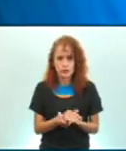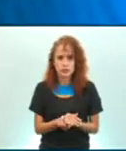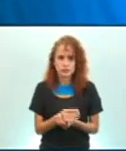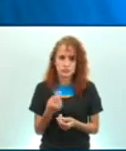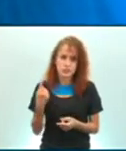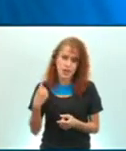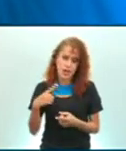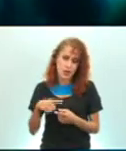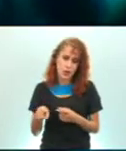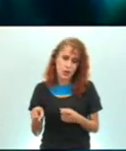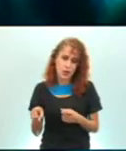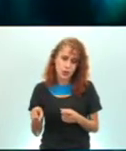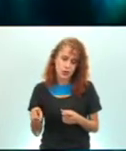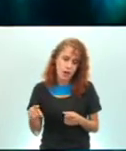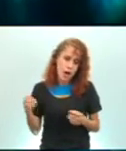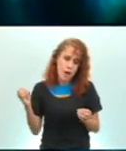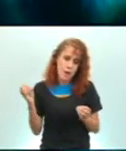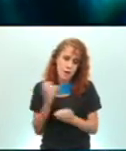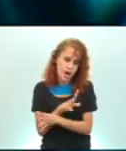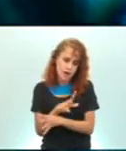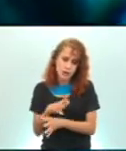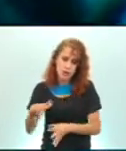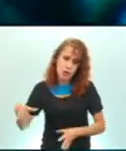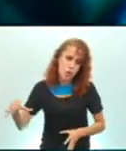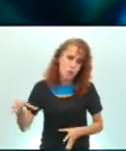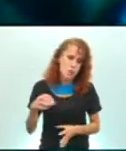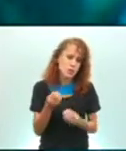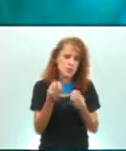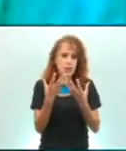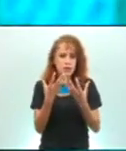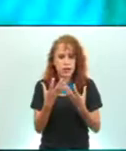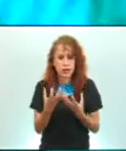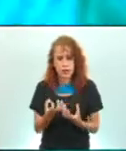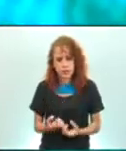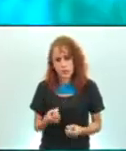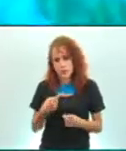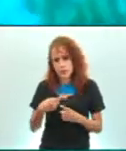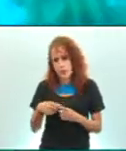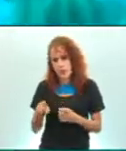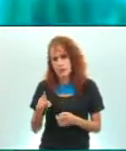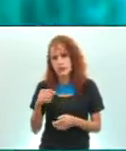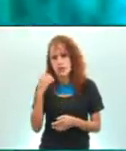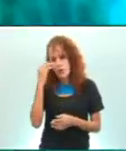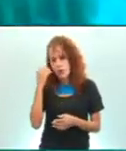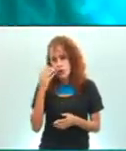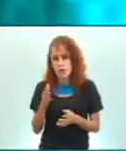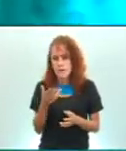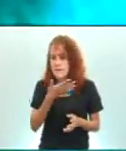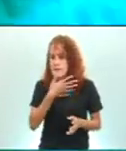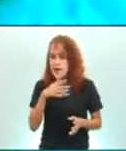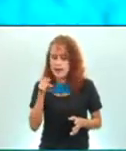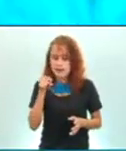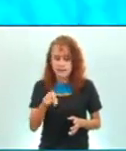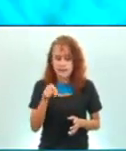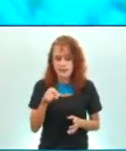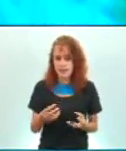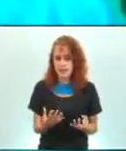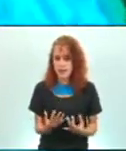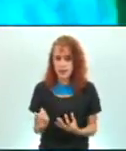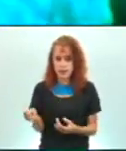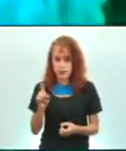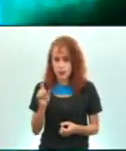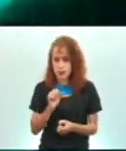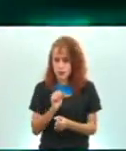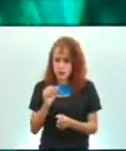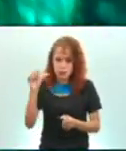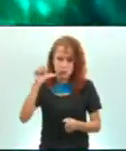En otros, ya el color totalmente blanco va cediendo a otros tonos. Parece que estos corales no se